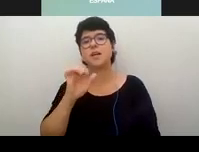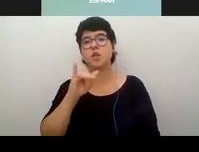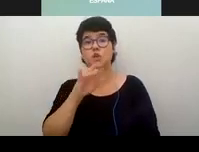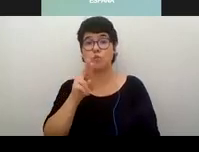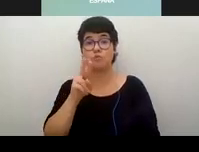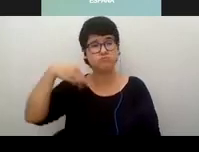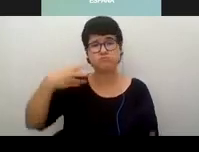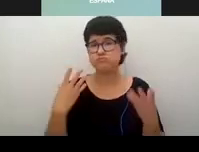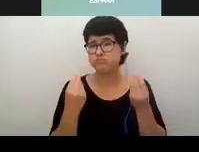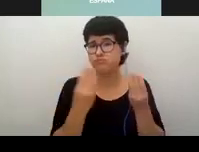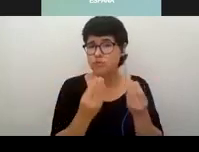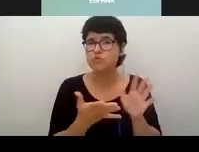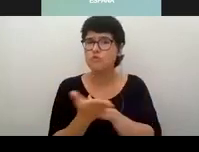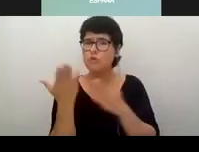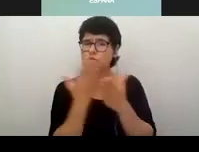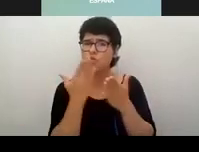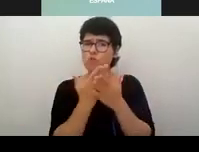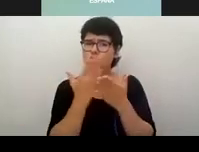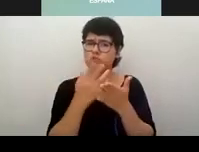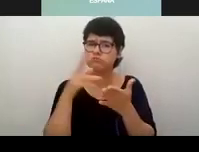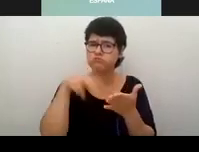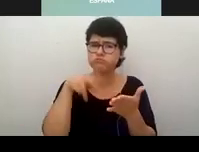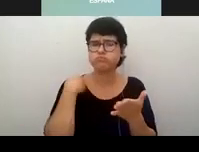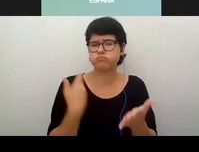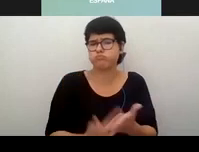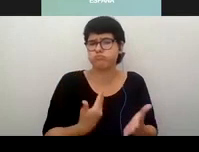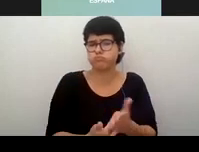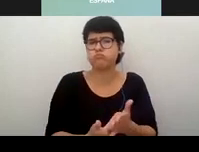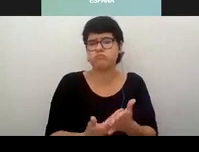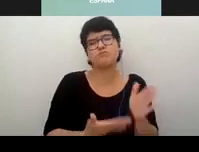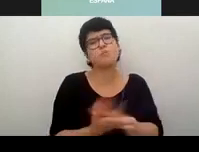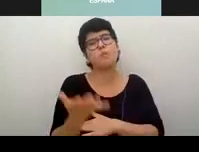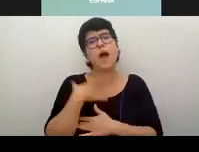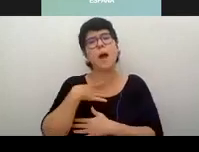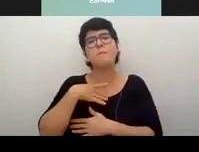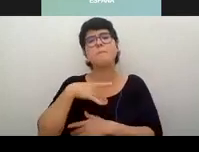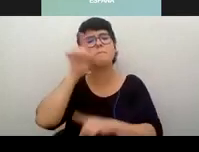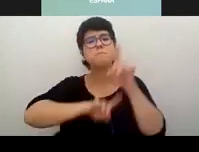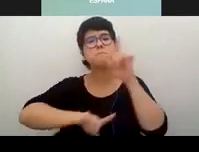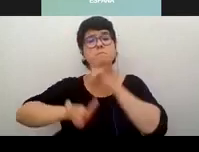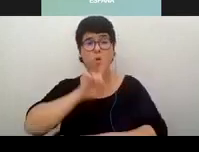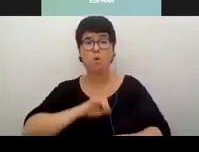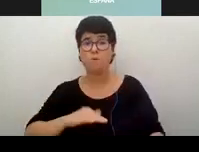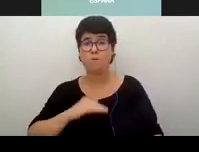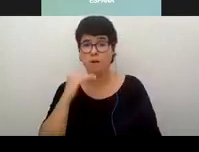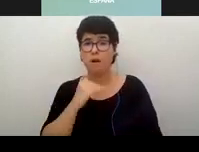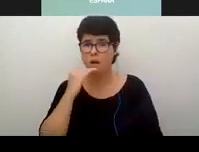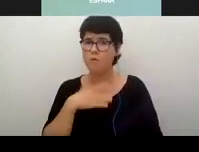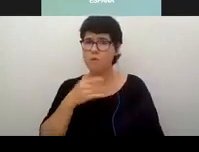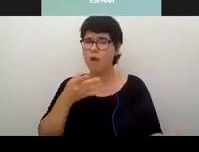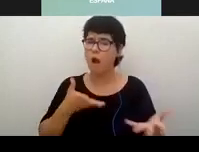veréis que existen estudios que demuestran su eficacia en determinados trastornos, inicialmente